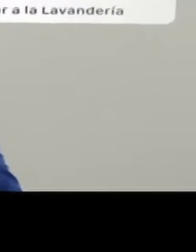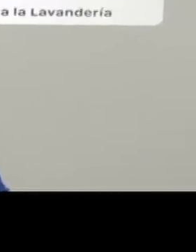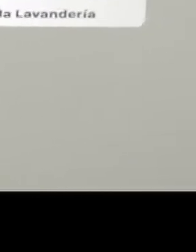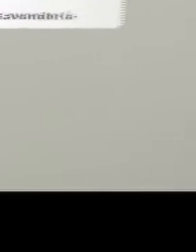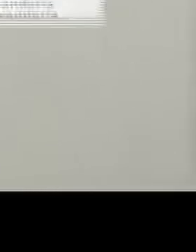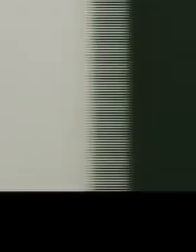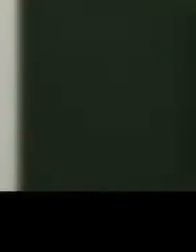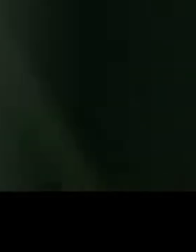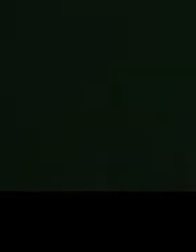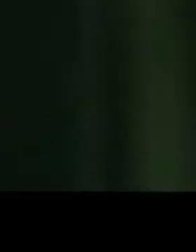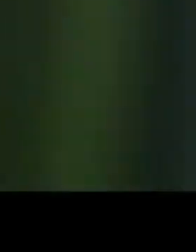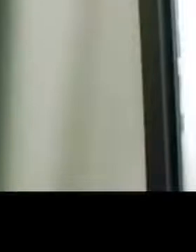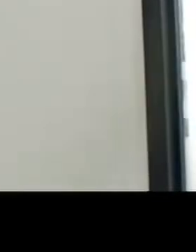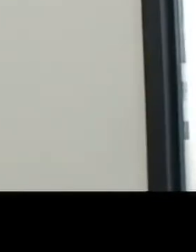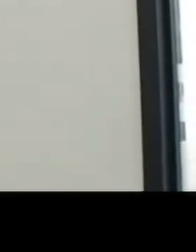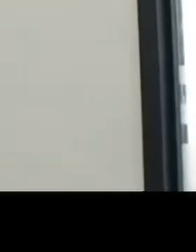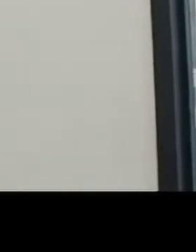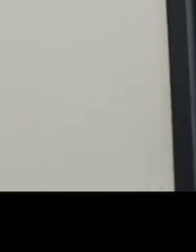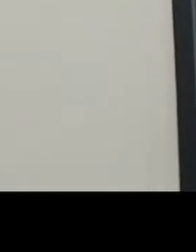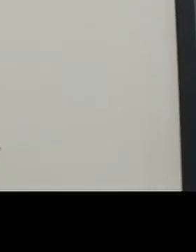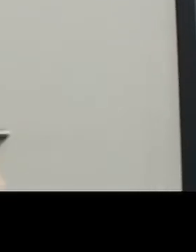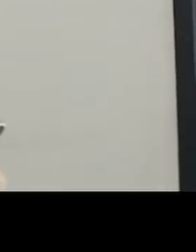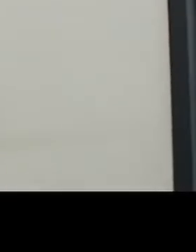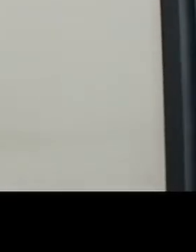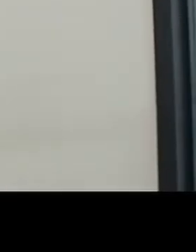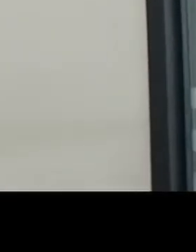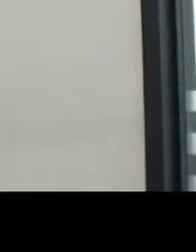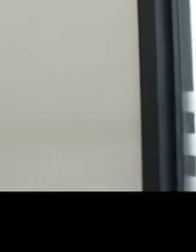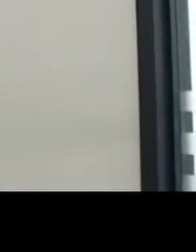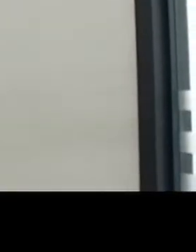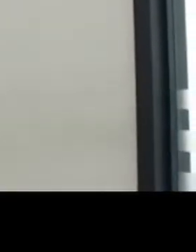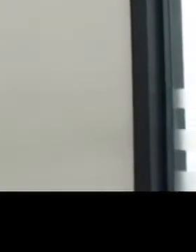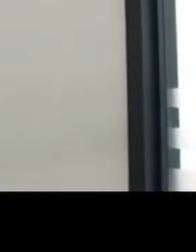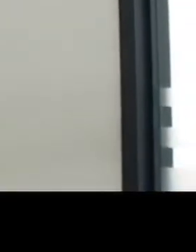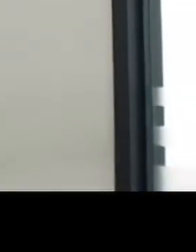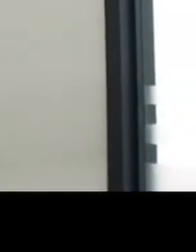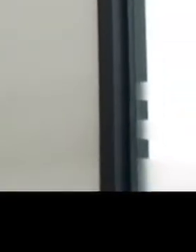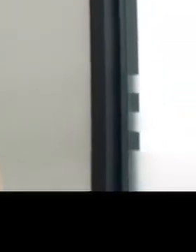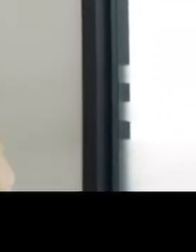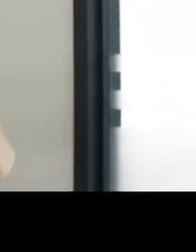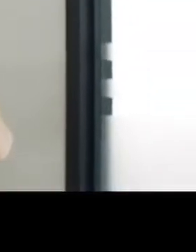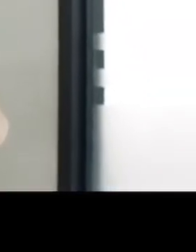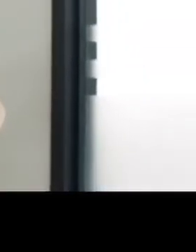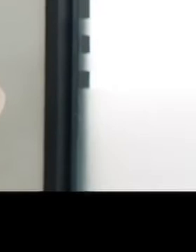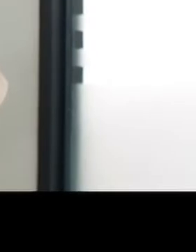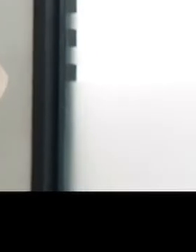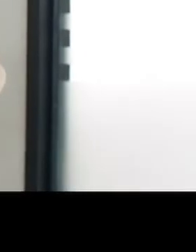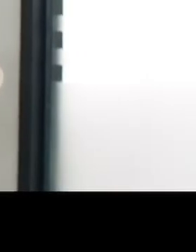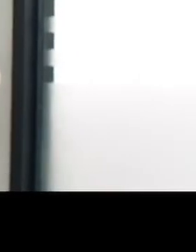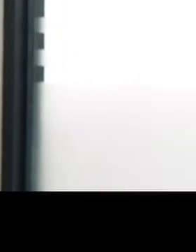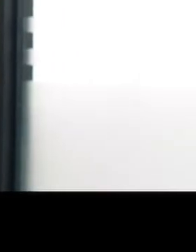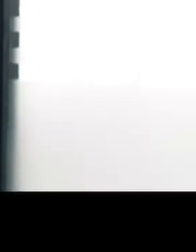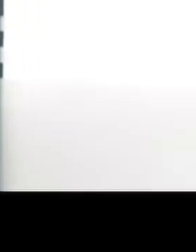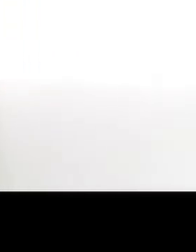Raxa 1311 es la plataforma que le hace más simple su día. Con una llamada puede realizar trámites de SICOP y hacer negocios con el Estado.